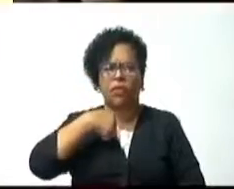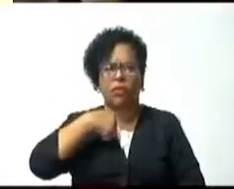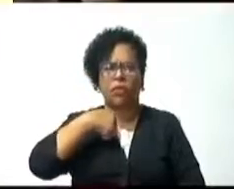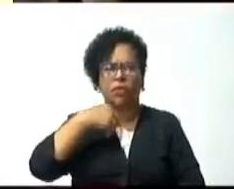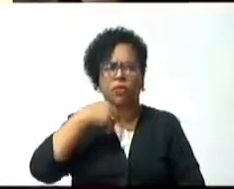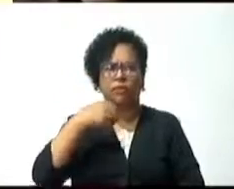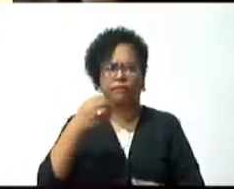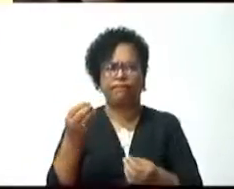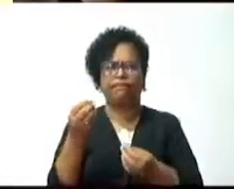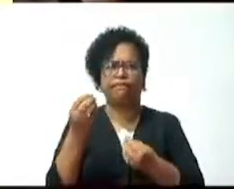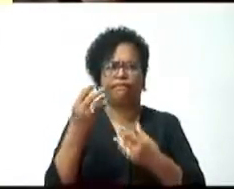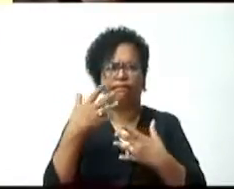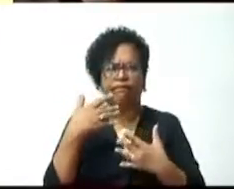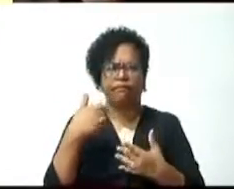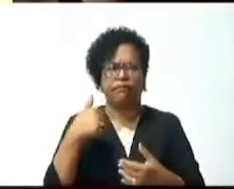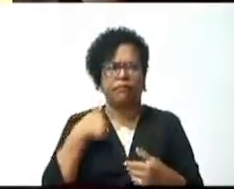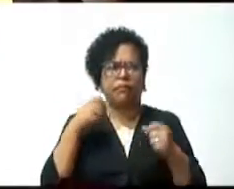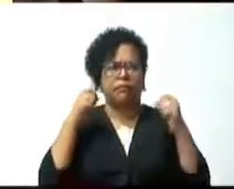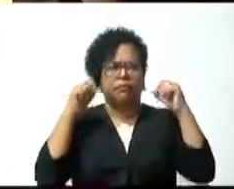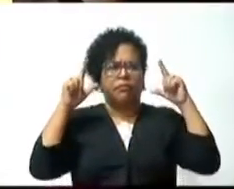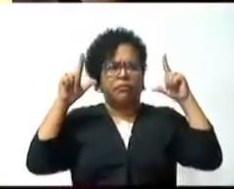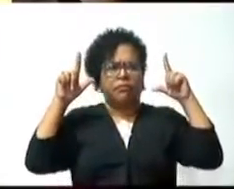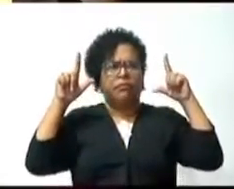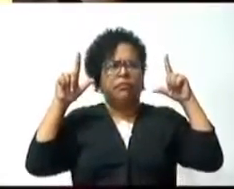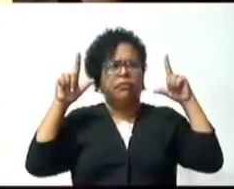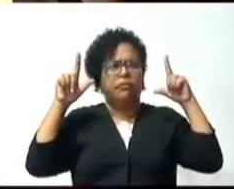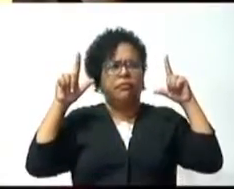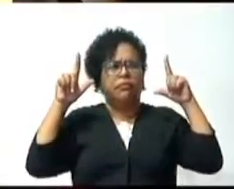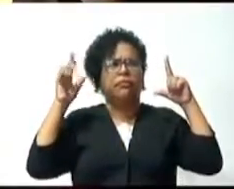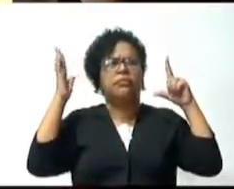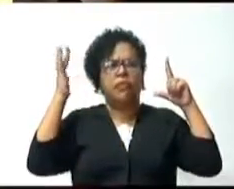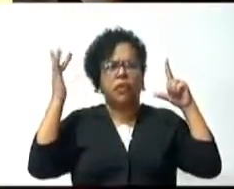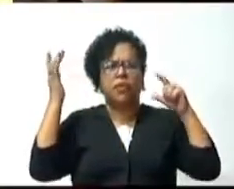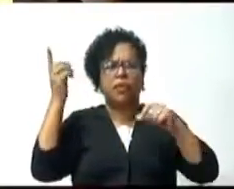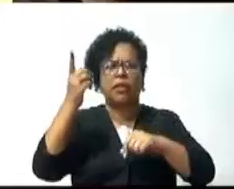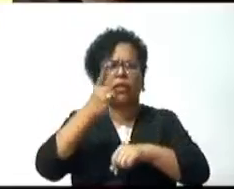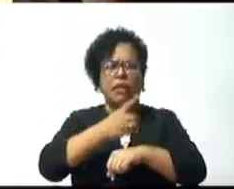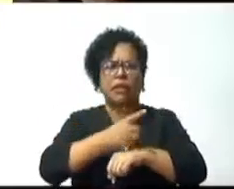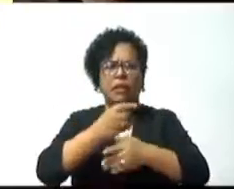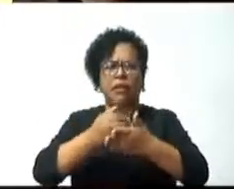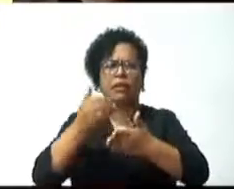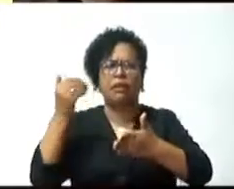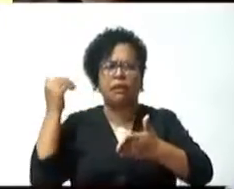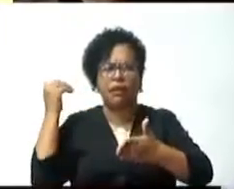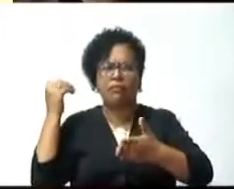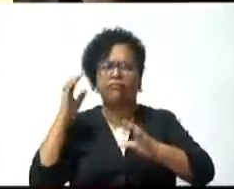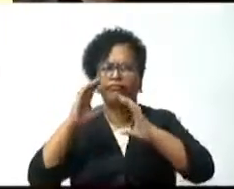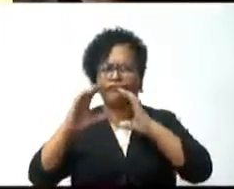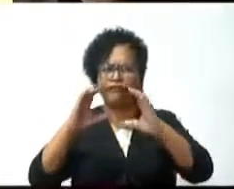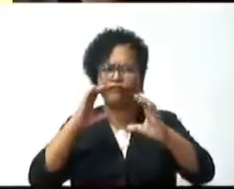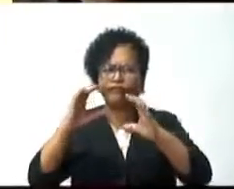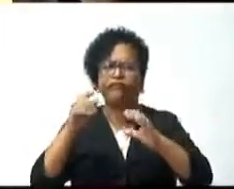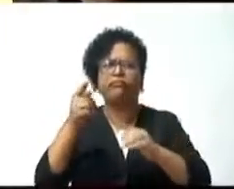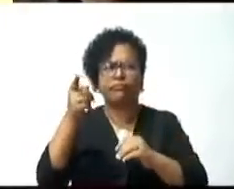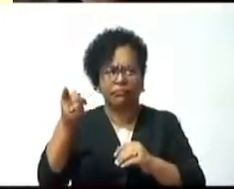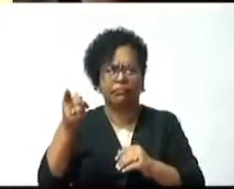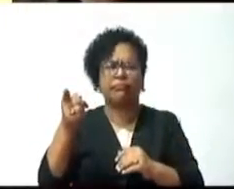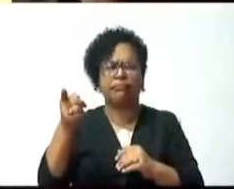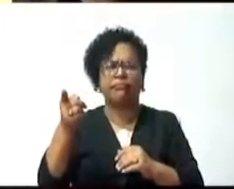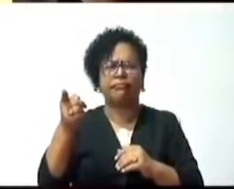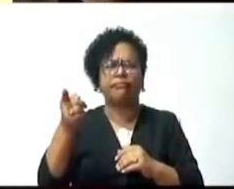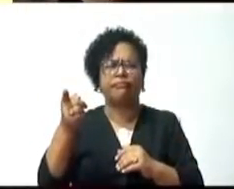que me dejó impactado porque el día anterior habíamos tenido una comunicación directa él y yo quisiera